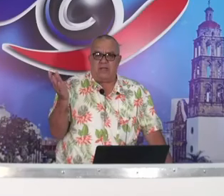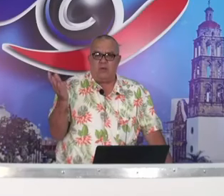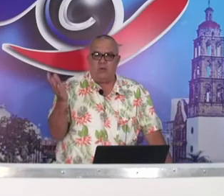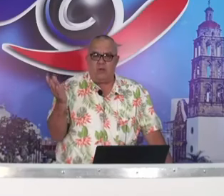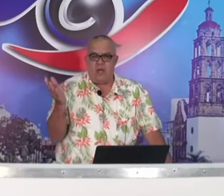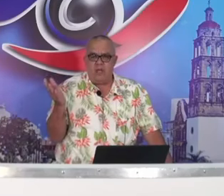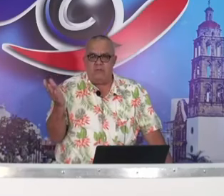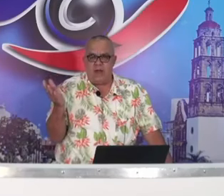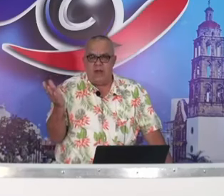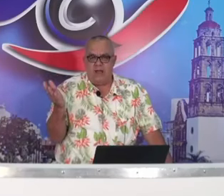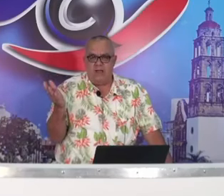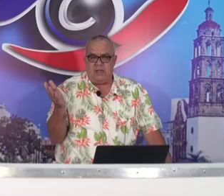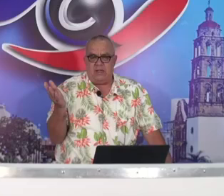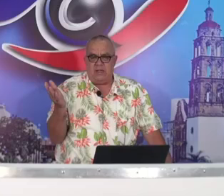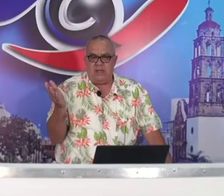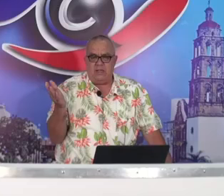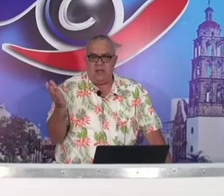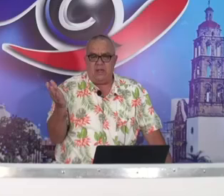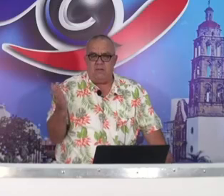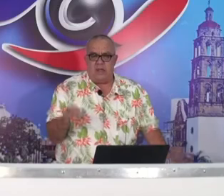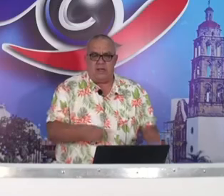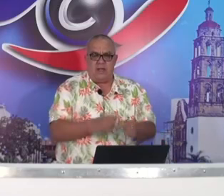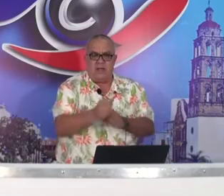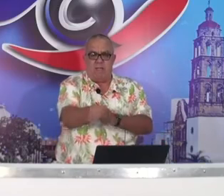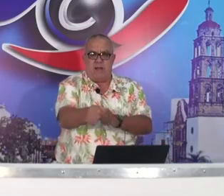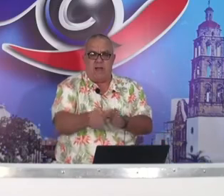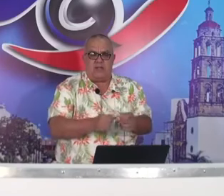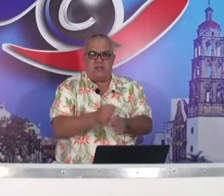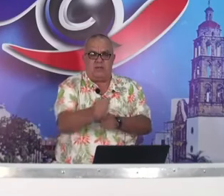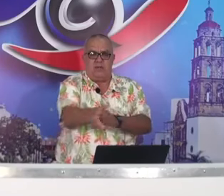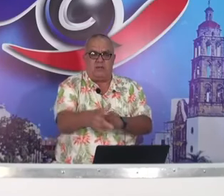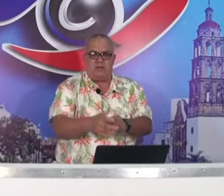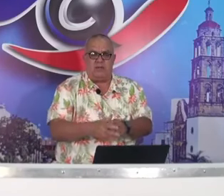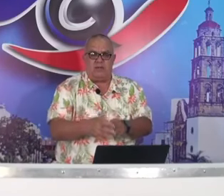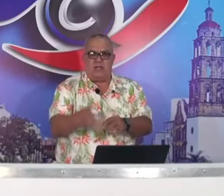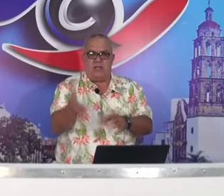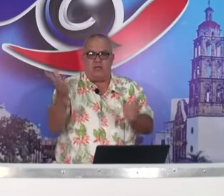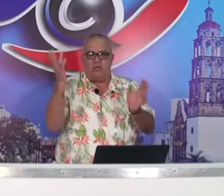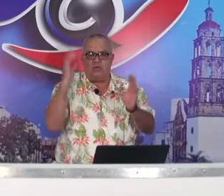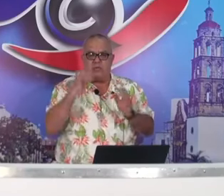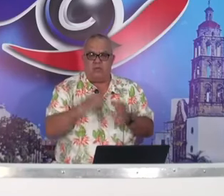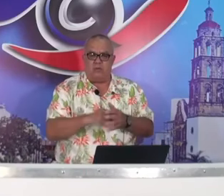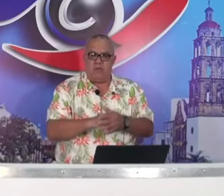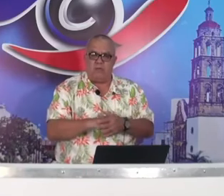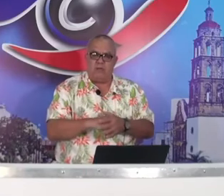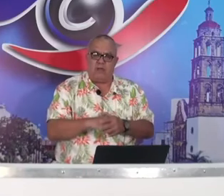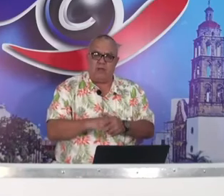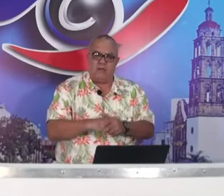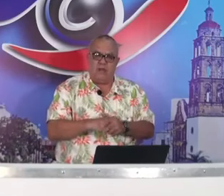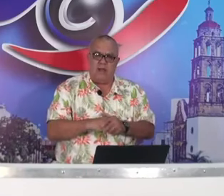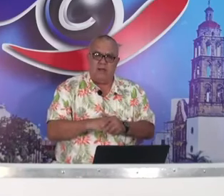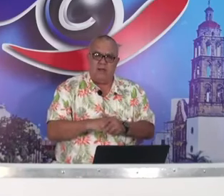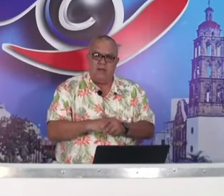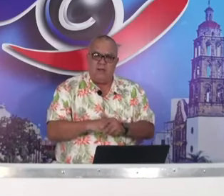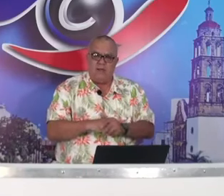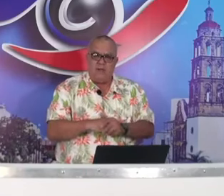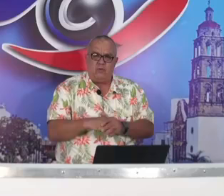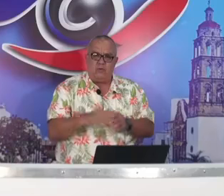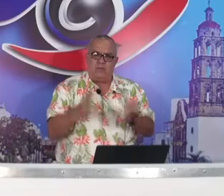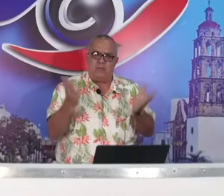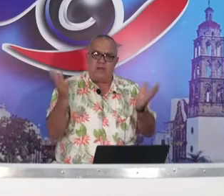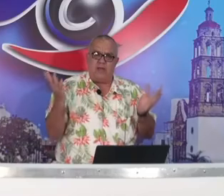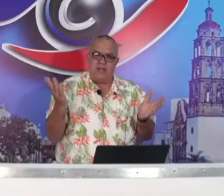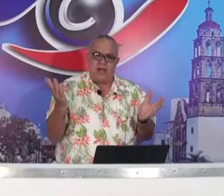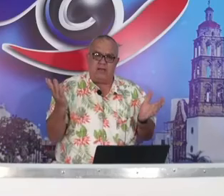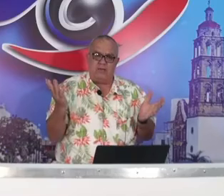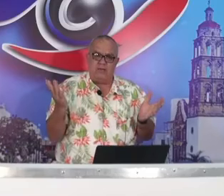que se quedó con el IVA que tenía que pagar, que se lo dio la asociación, se quedó con 800,000 pesos del IVA,